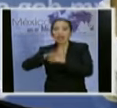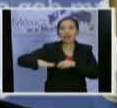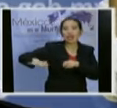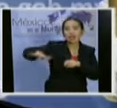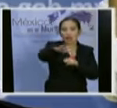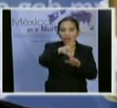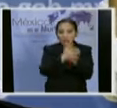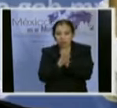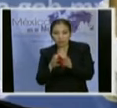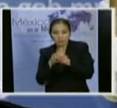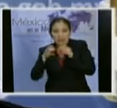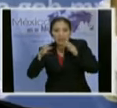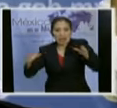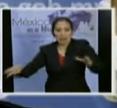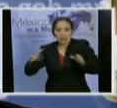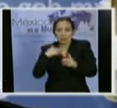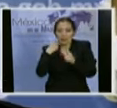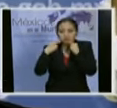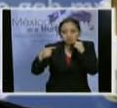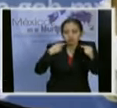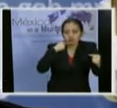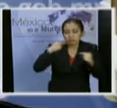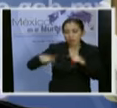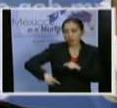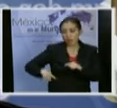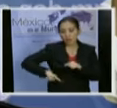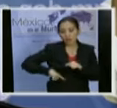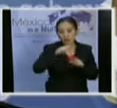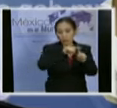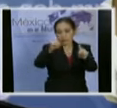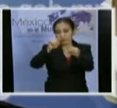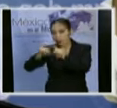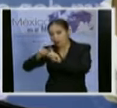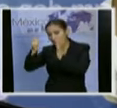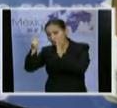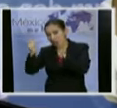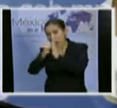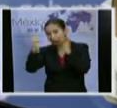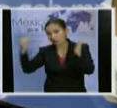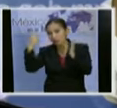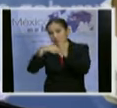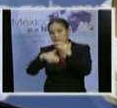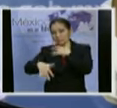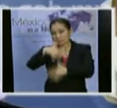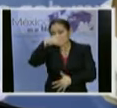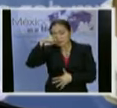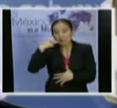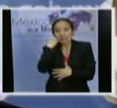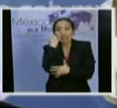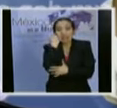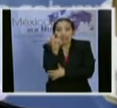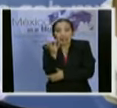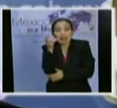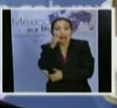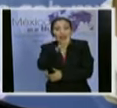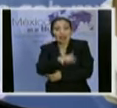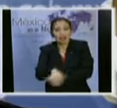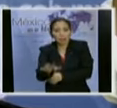regional ambiciosa en el marco de las negociaciones intergubernamentales sobre la Agenda Post-2015, que vaya a buscar